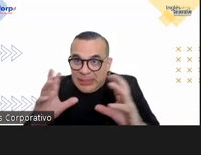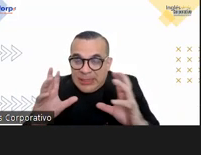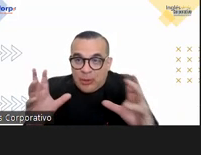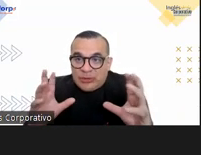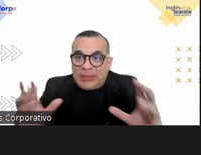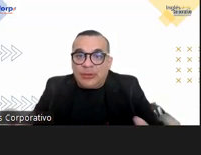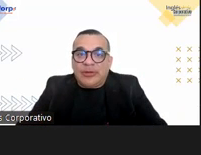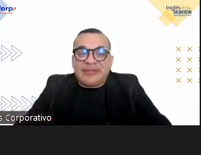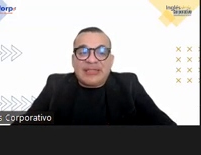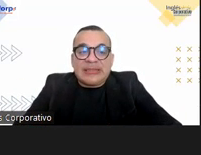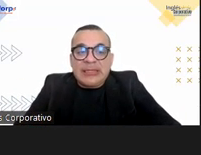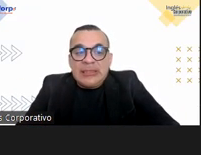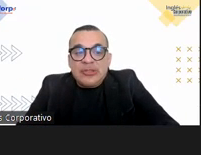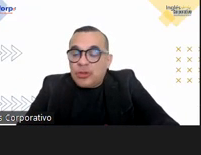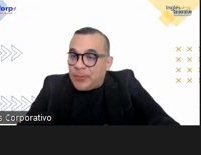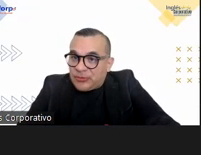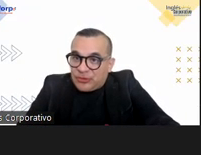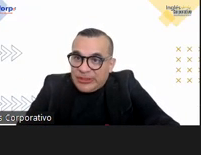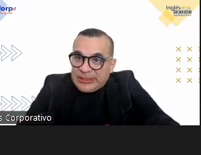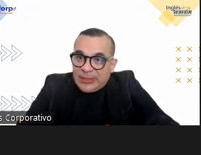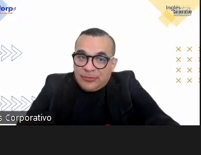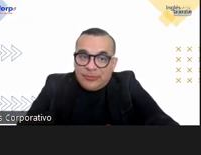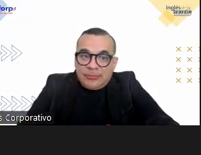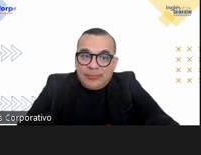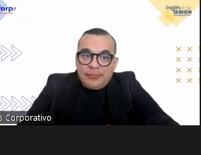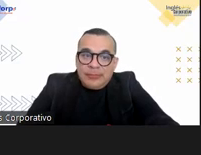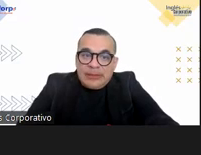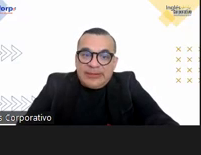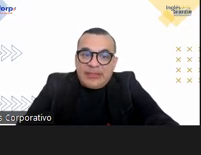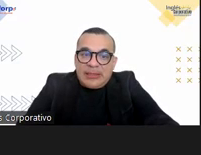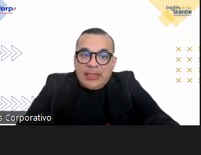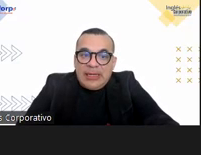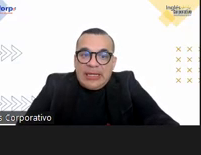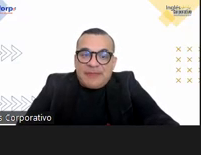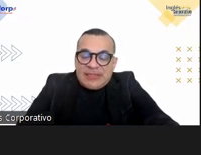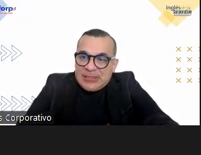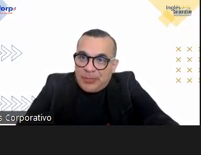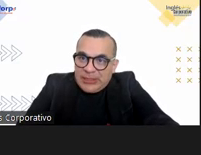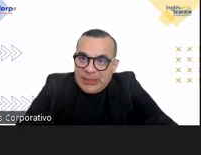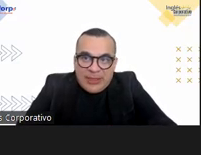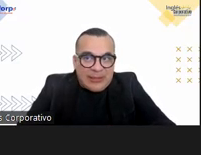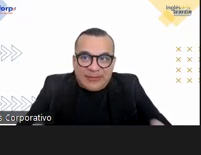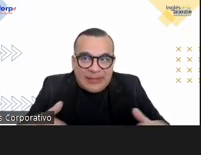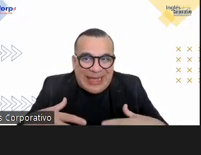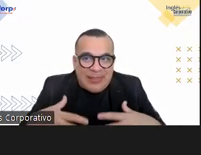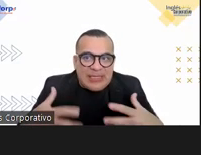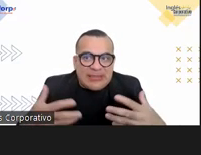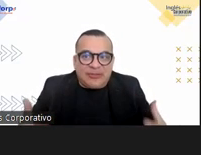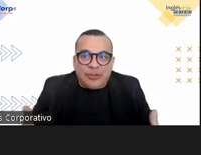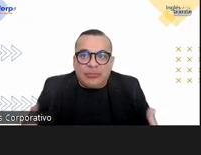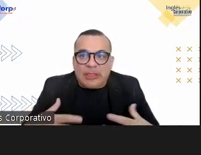re recordando de lo que se trata, son los procesos internos. Es decir, la eficiencia operativa, es decir,